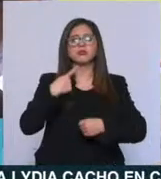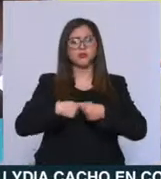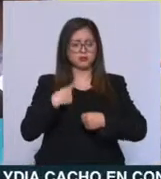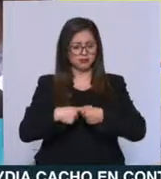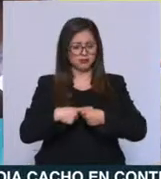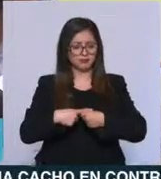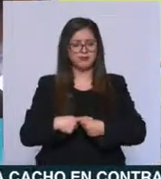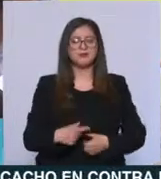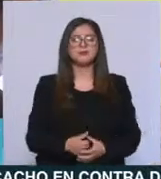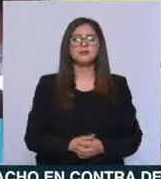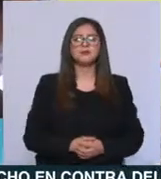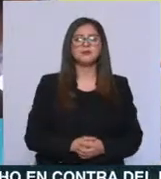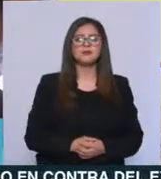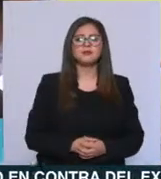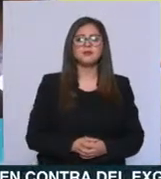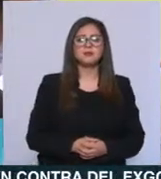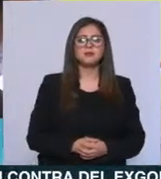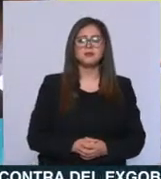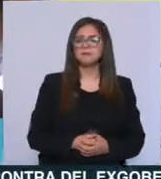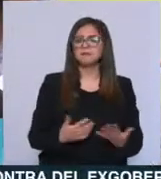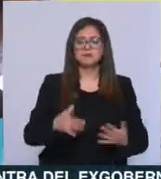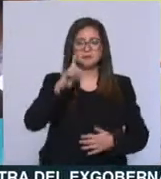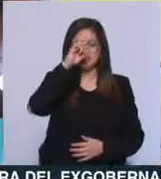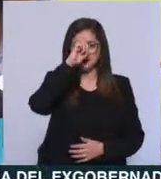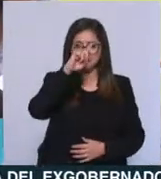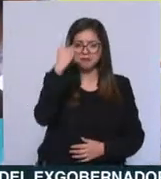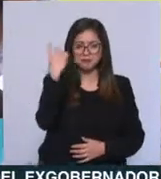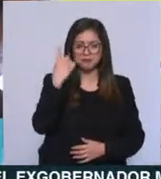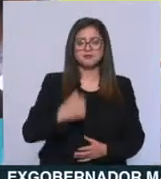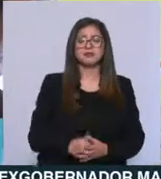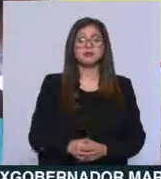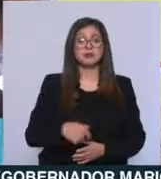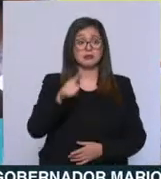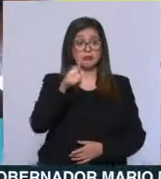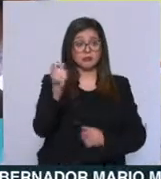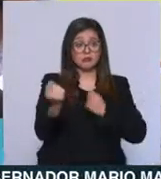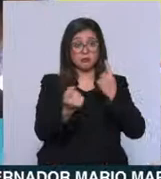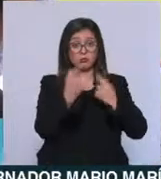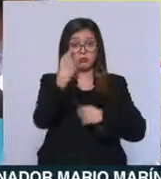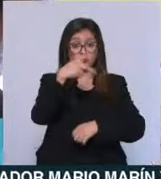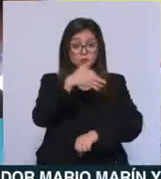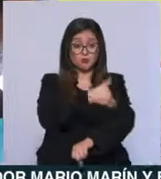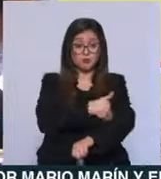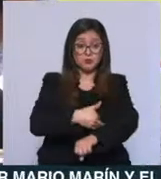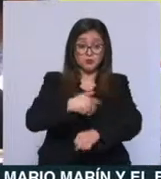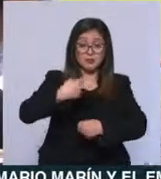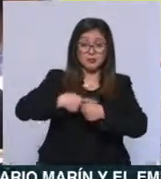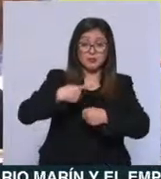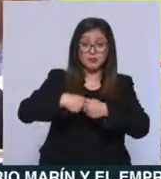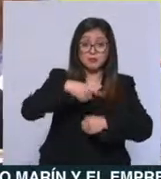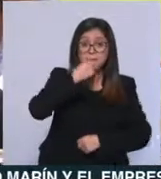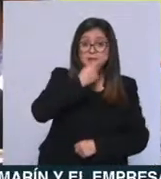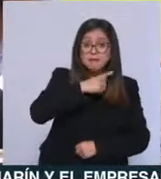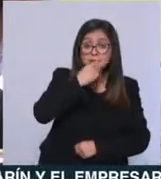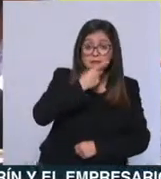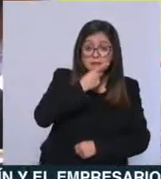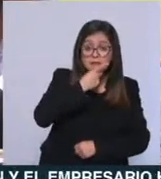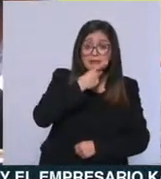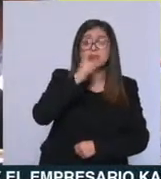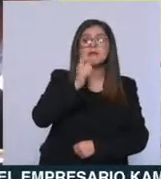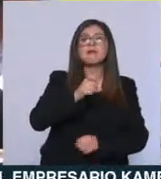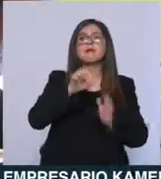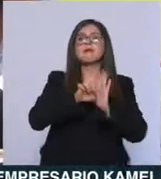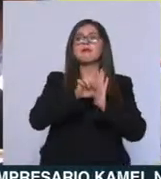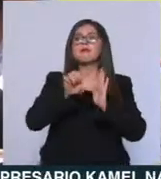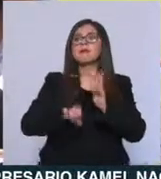mira, básicamente es muy sencillo. Si tienen algún familiar que tiene diabetes, algún familiar en primer grado,